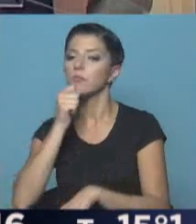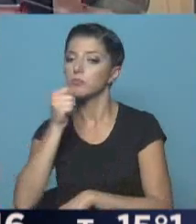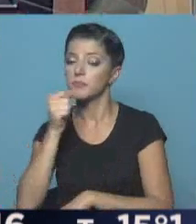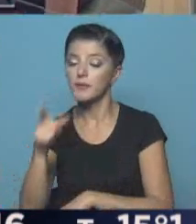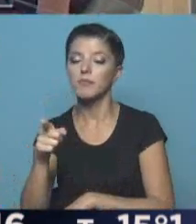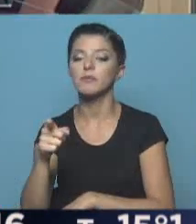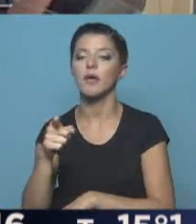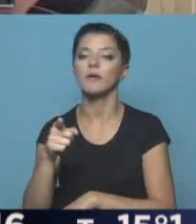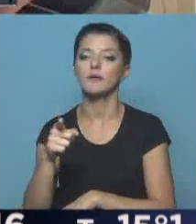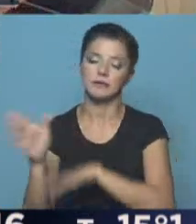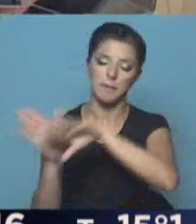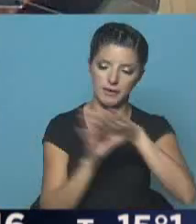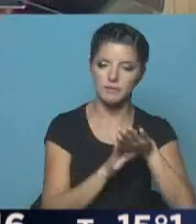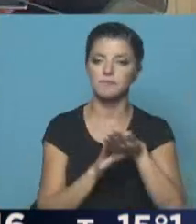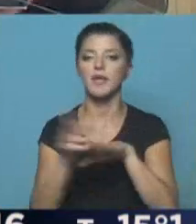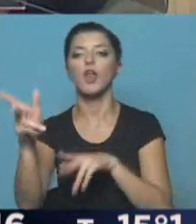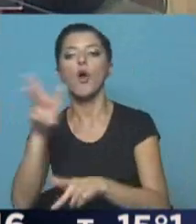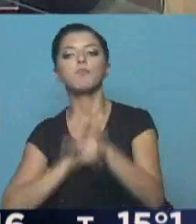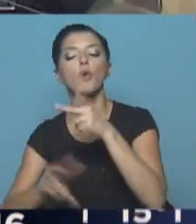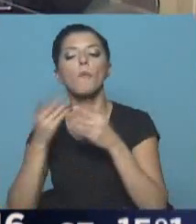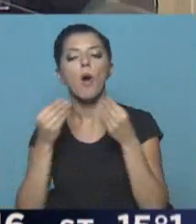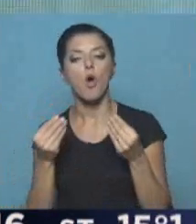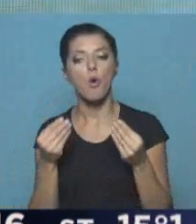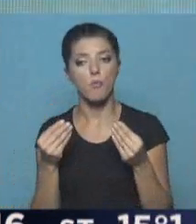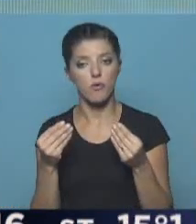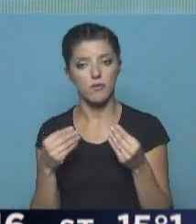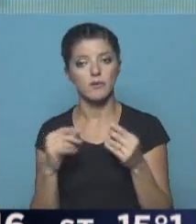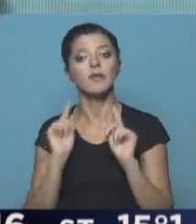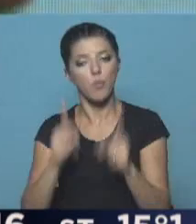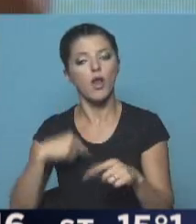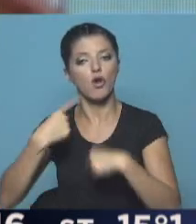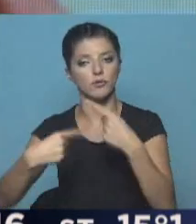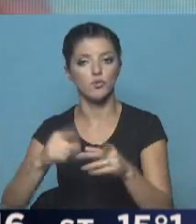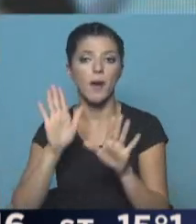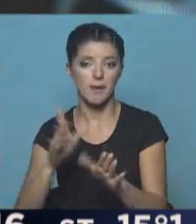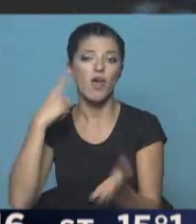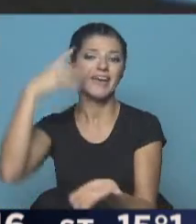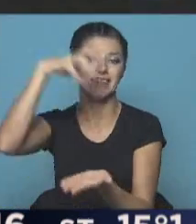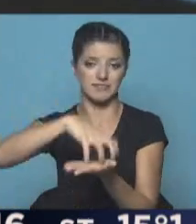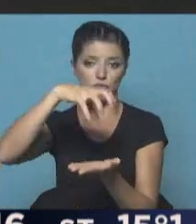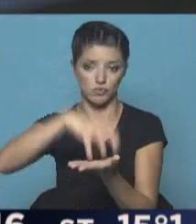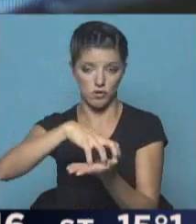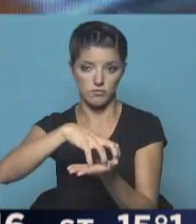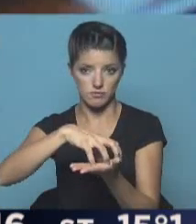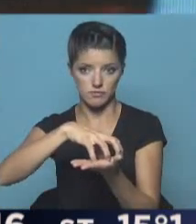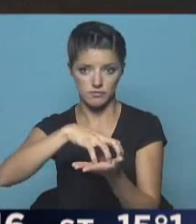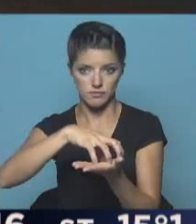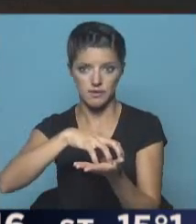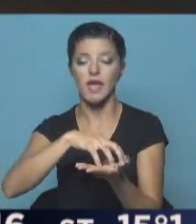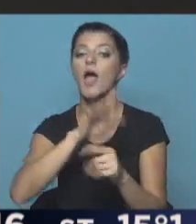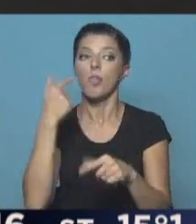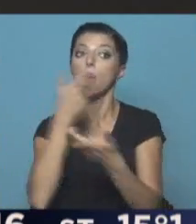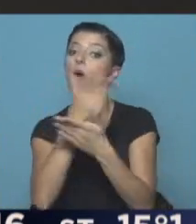y fuera de la entrevista también, era cómo igual siguen esperando que las instituciones respondan y que aparezcan esos